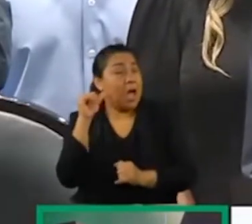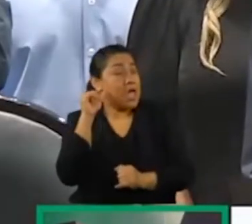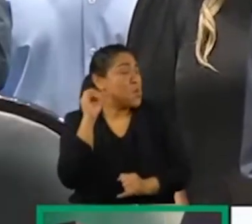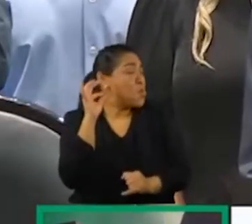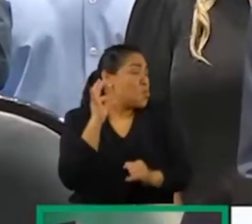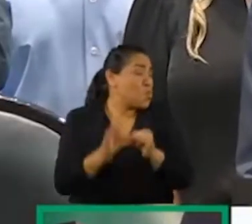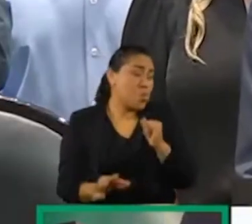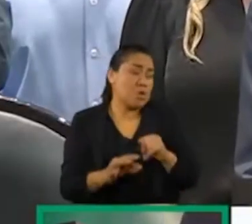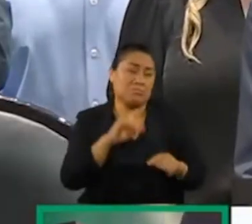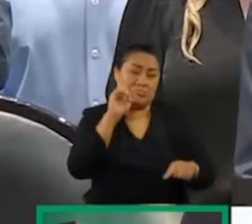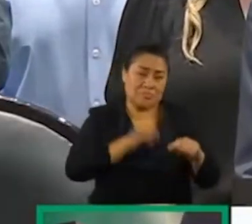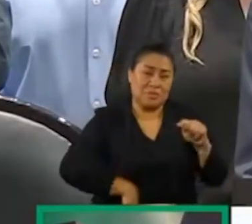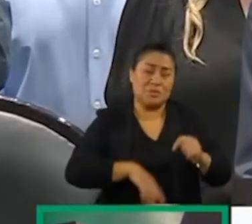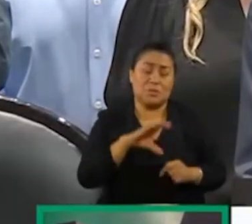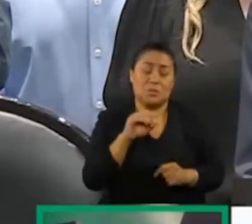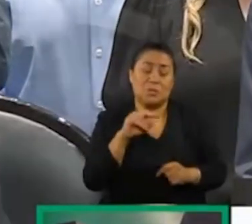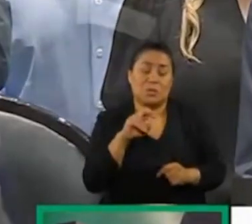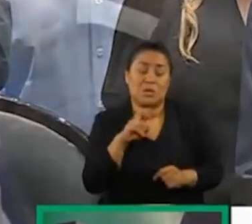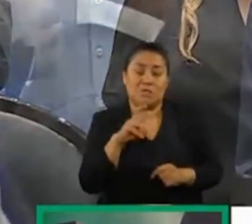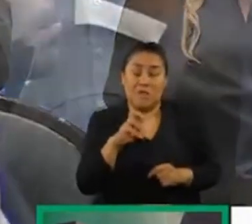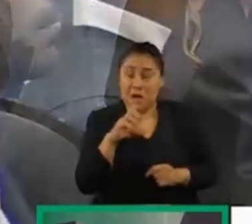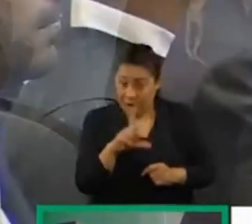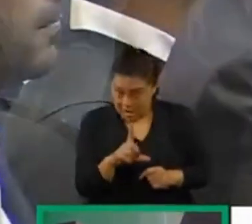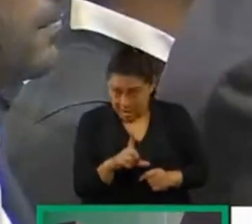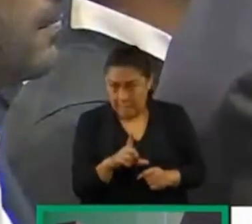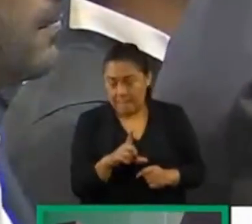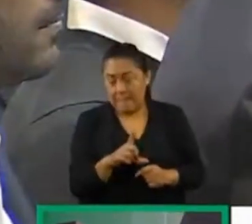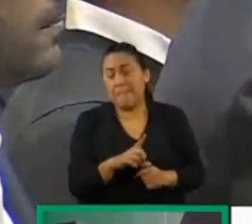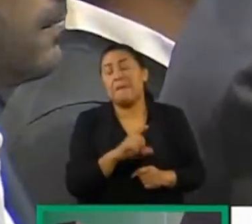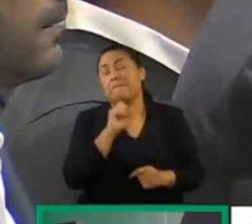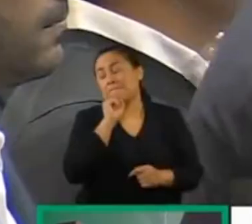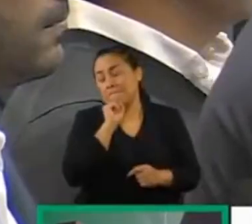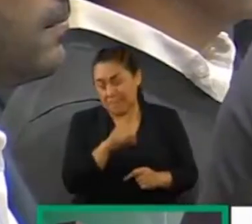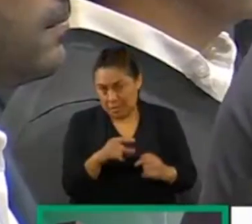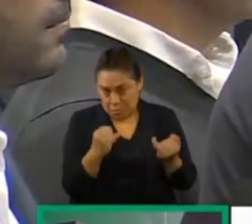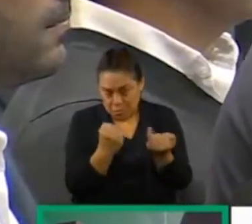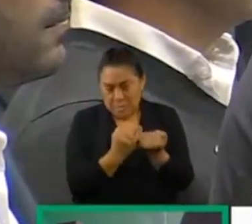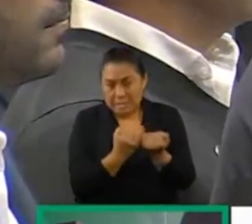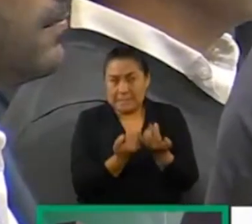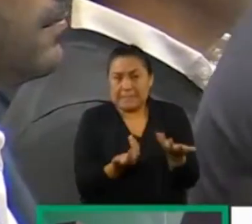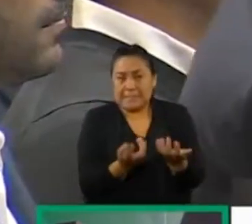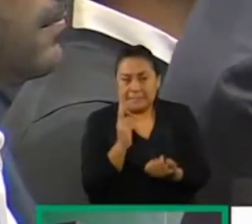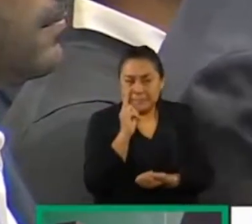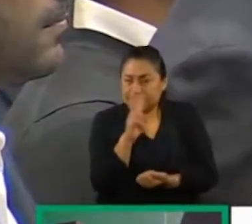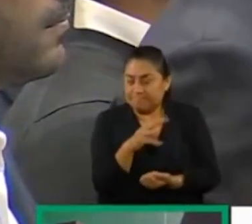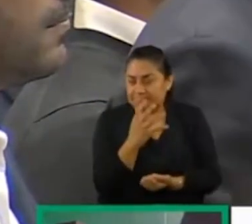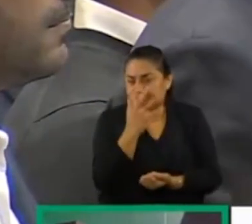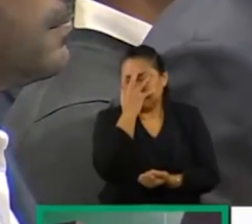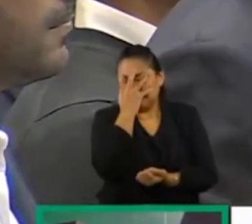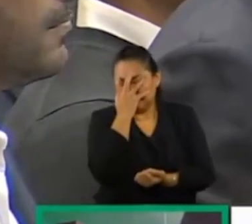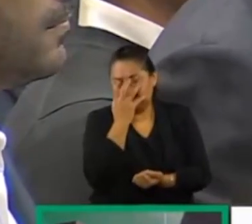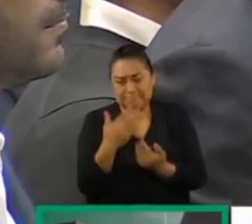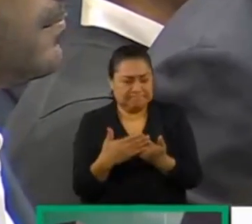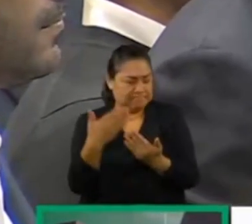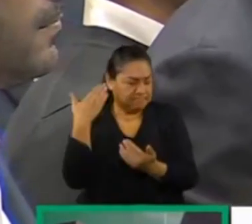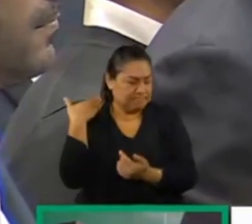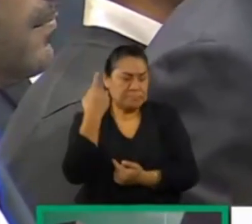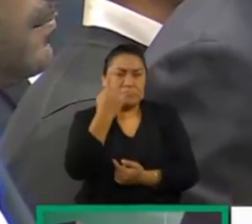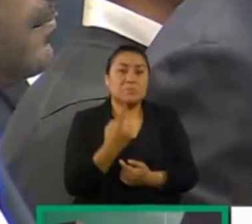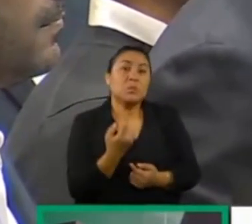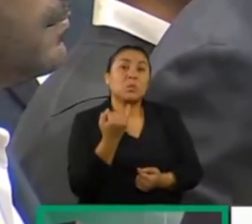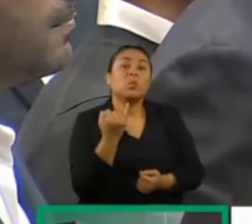clavo del Coneval, pues también vimos el vergonzoso espectáculo del pasado 1 de